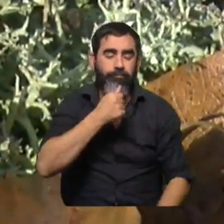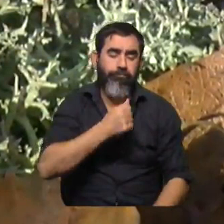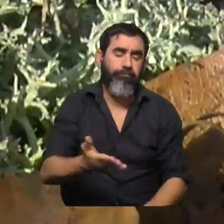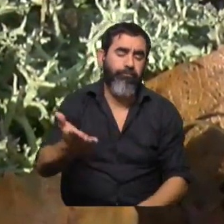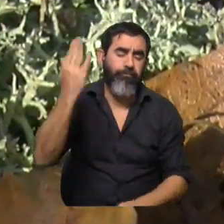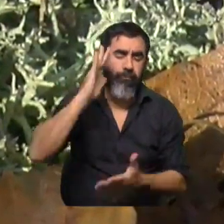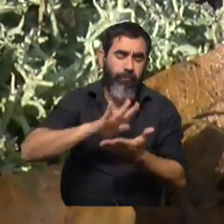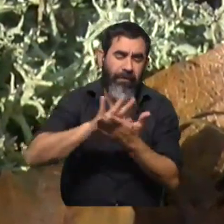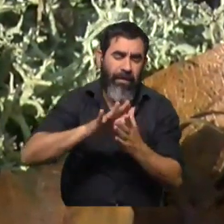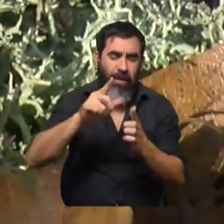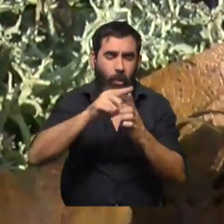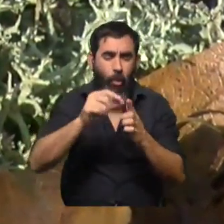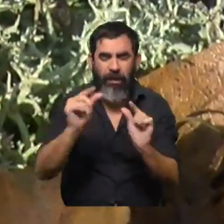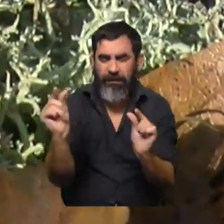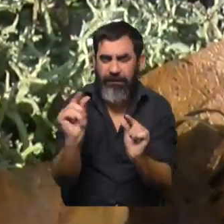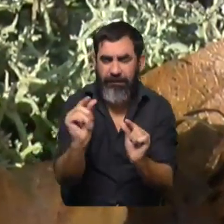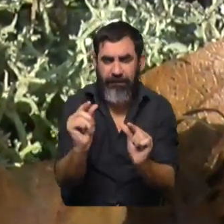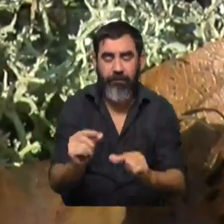hojas, pequeñitas, ¿verdad?